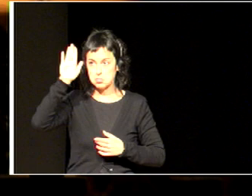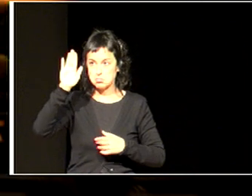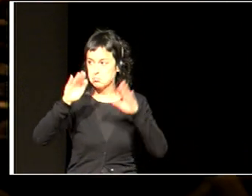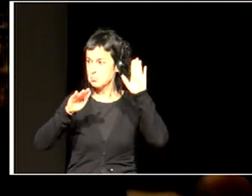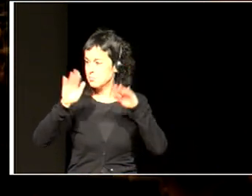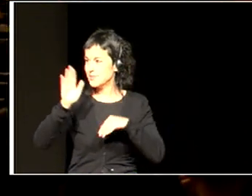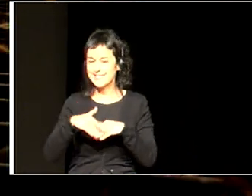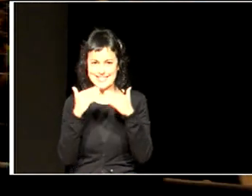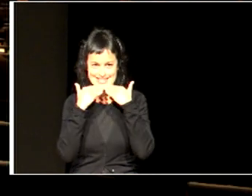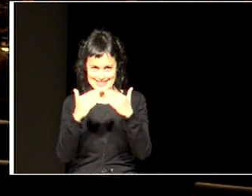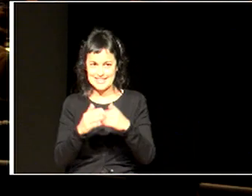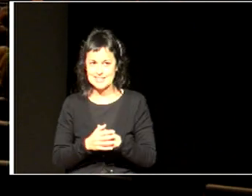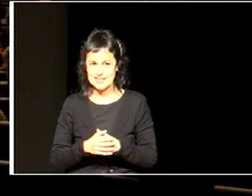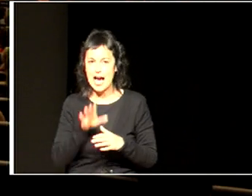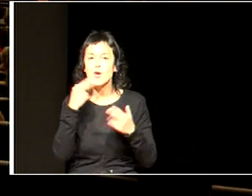gracias